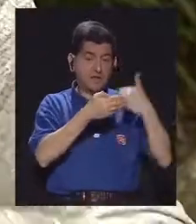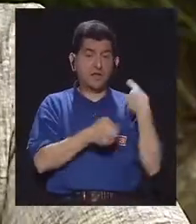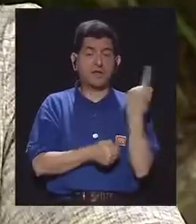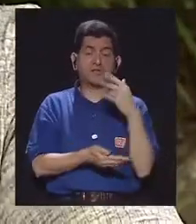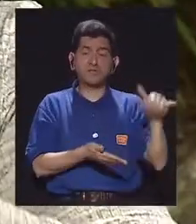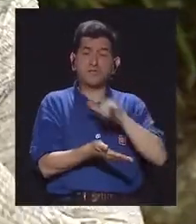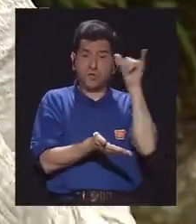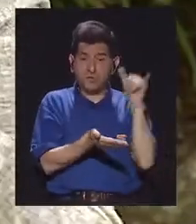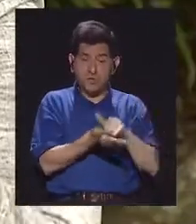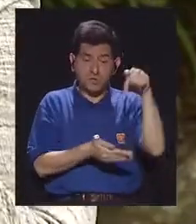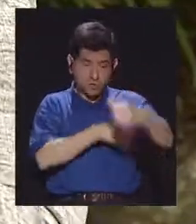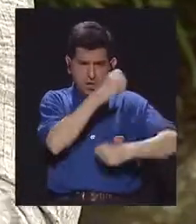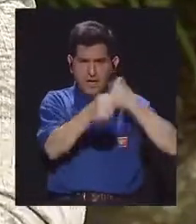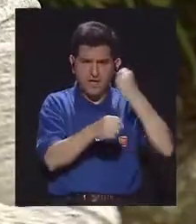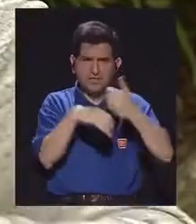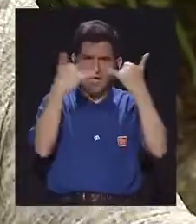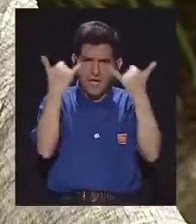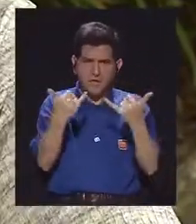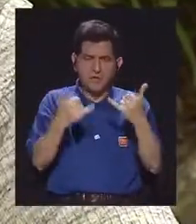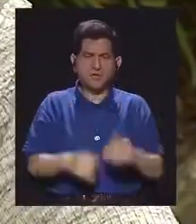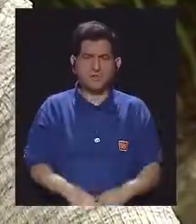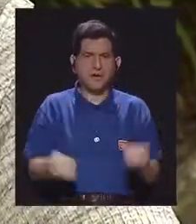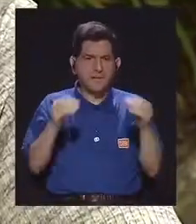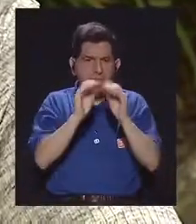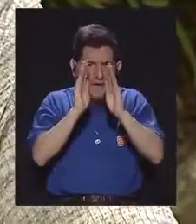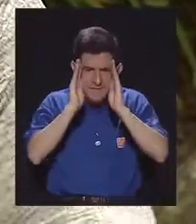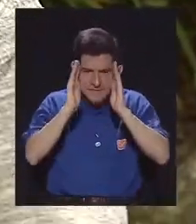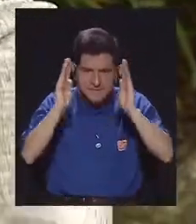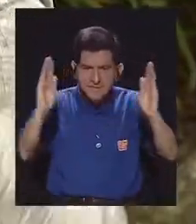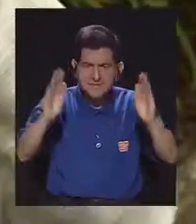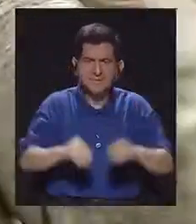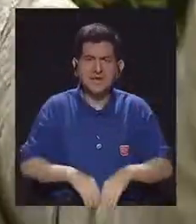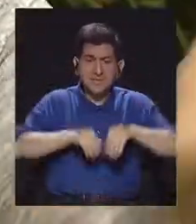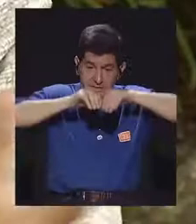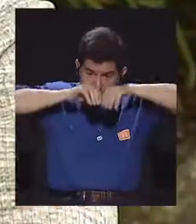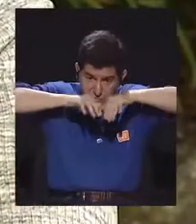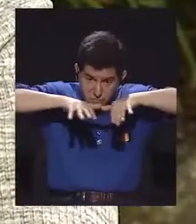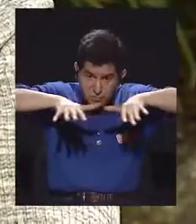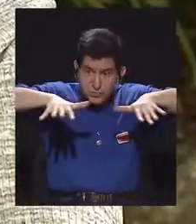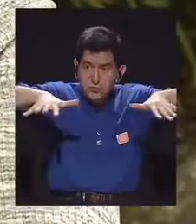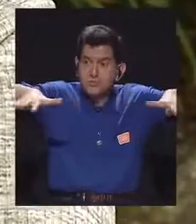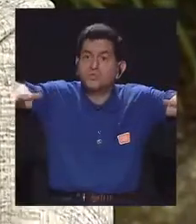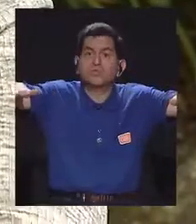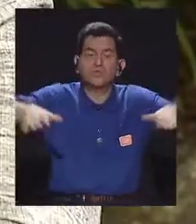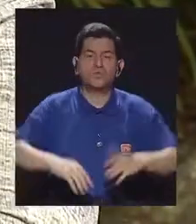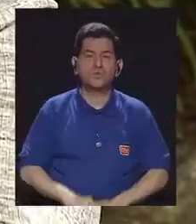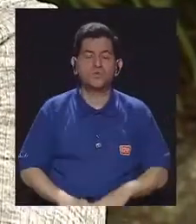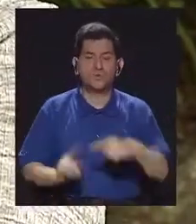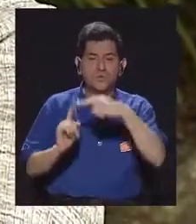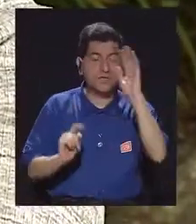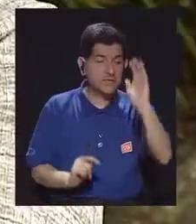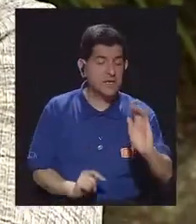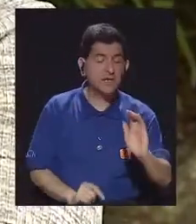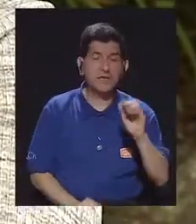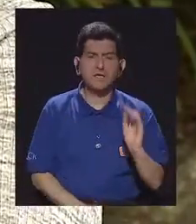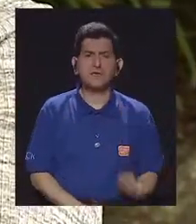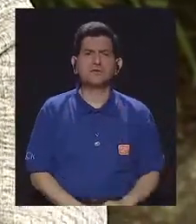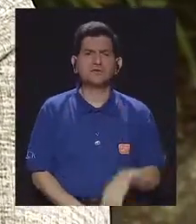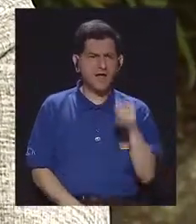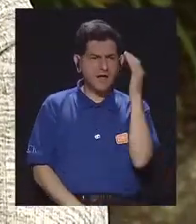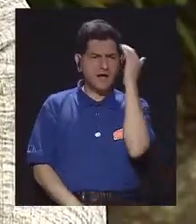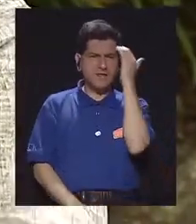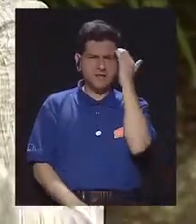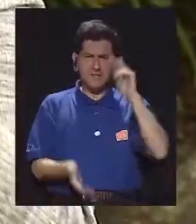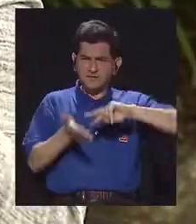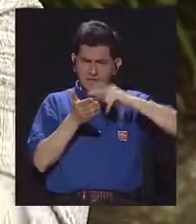hicieron solo en San José, ya este año abarcamos un poquito más. ¿Y cuál es la idea? Es extendernos para que desde pequeños los niños conozcan un